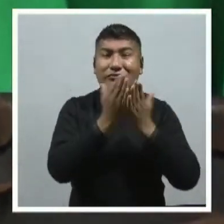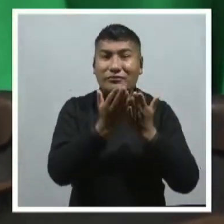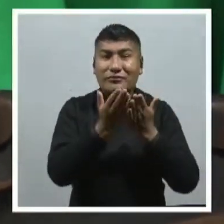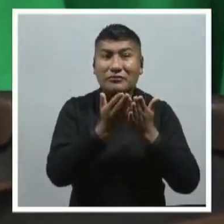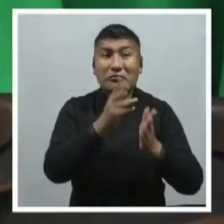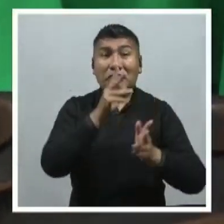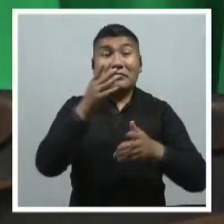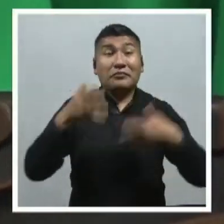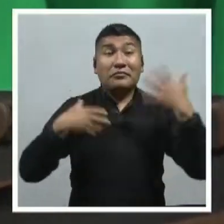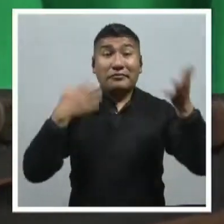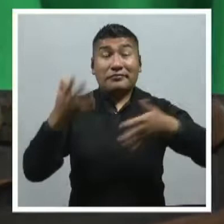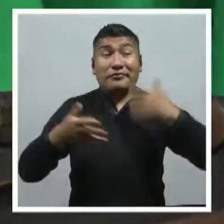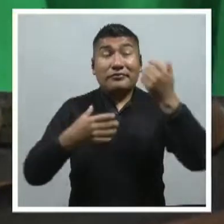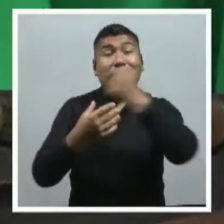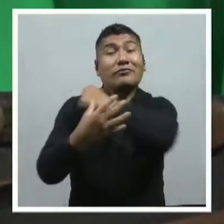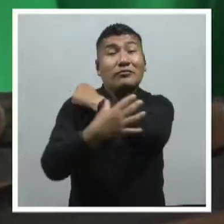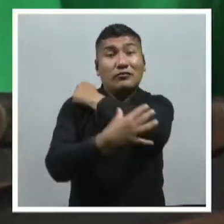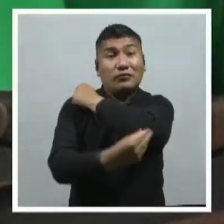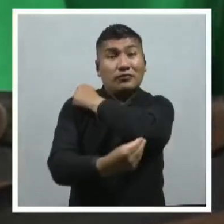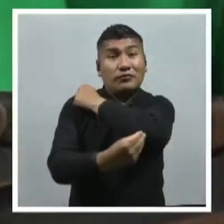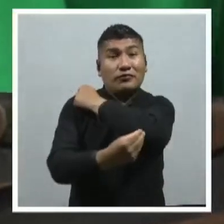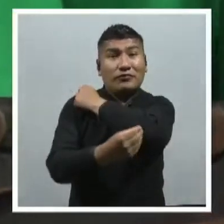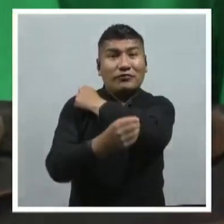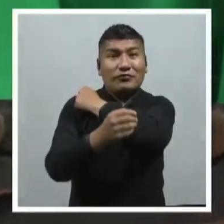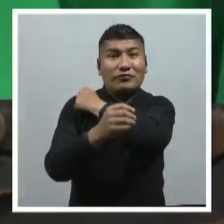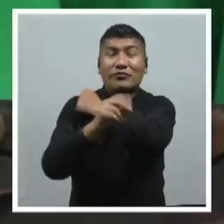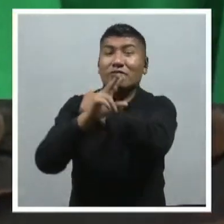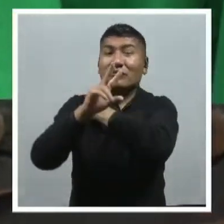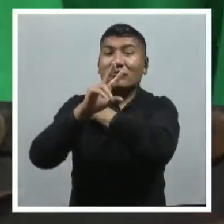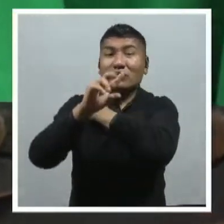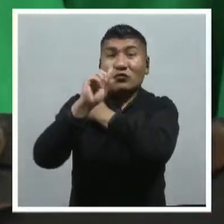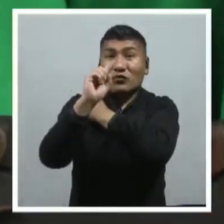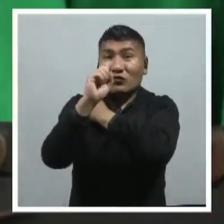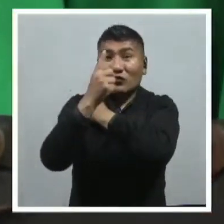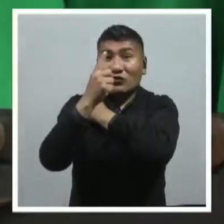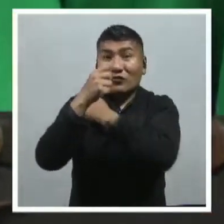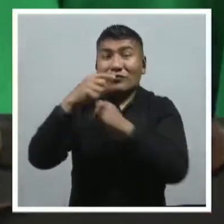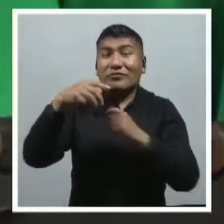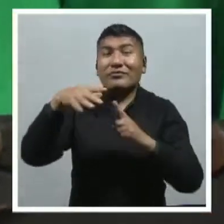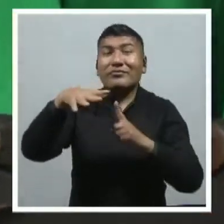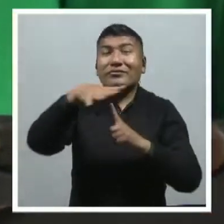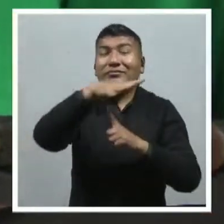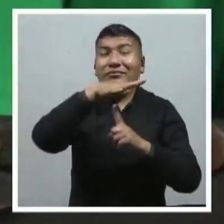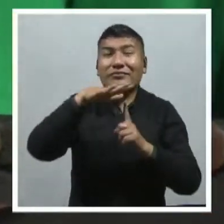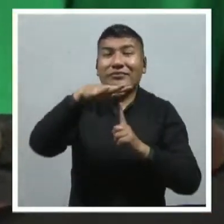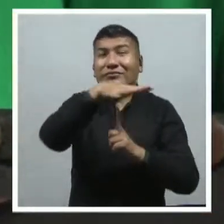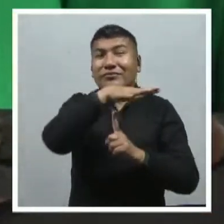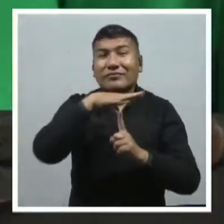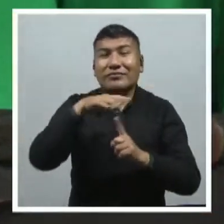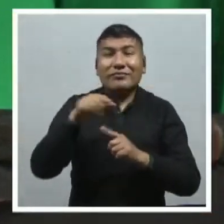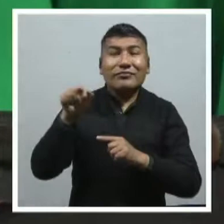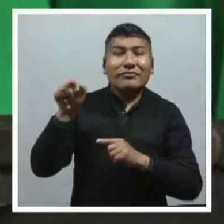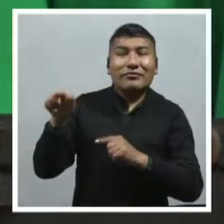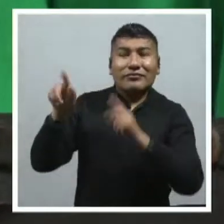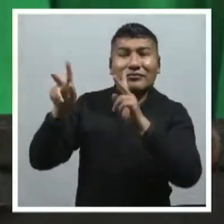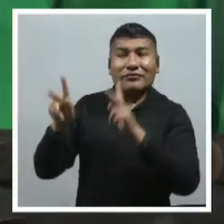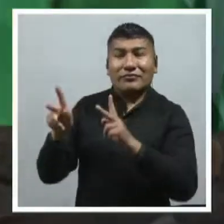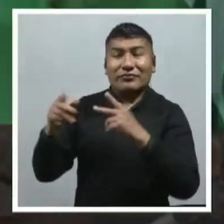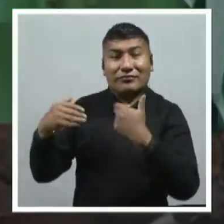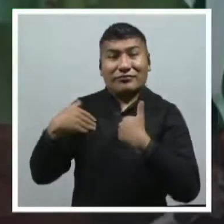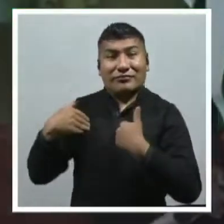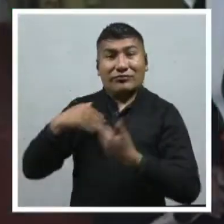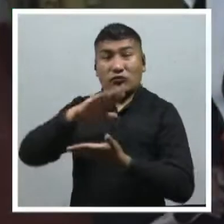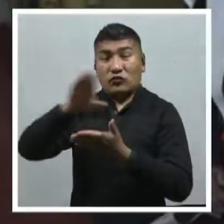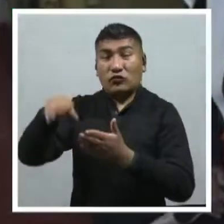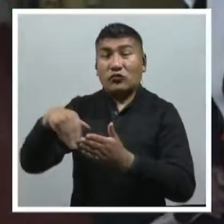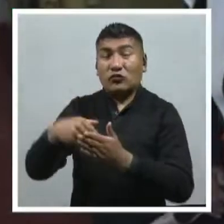los pobres, nos estamos refiriendo a aquellas personas que tienen todo lo necesario